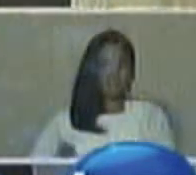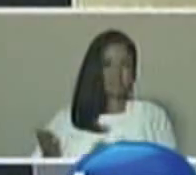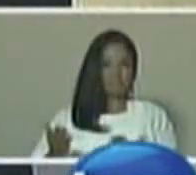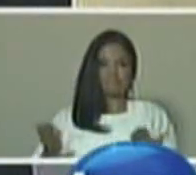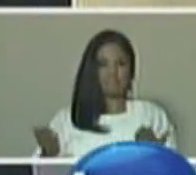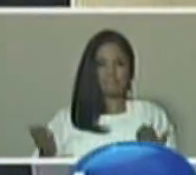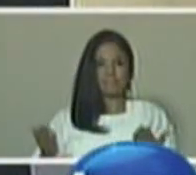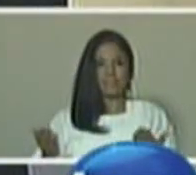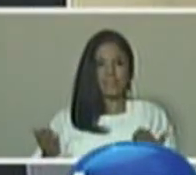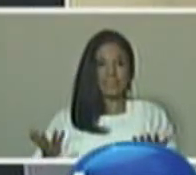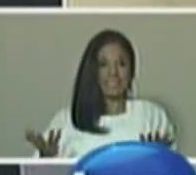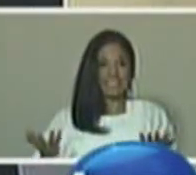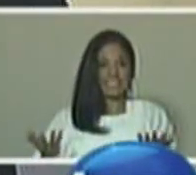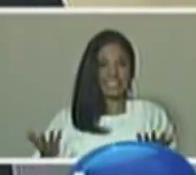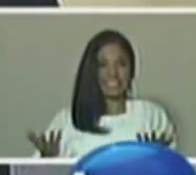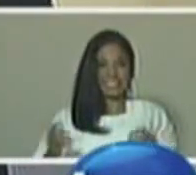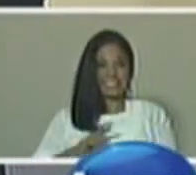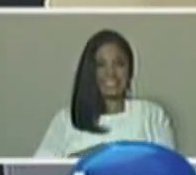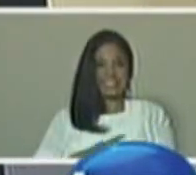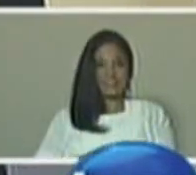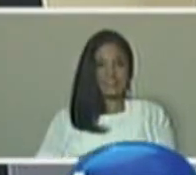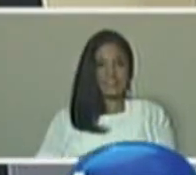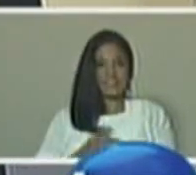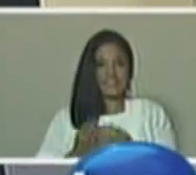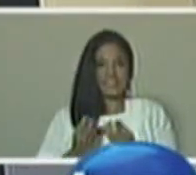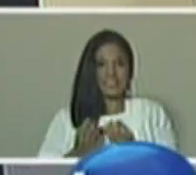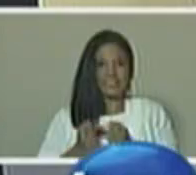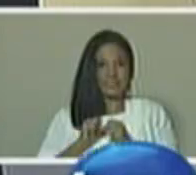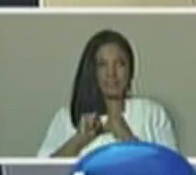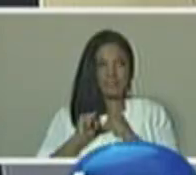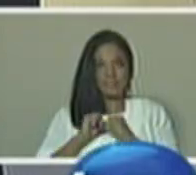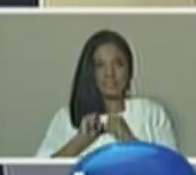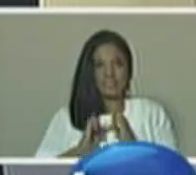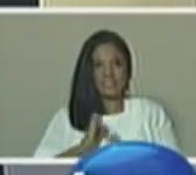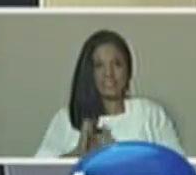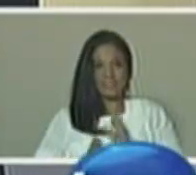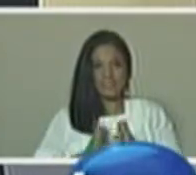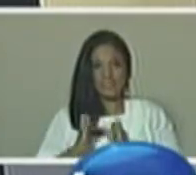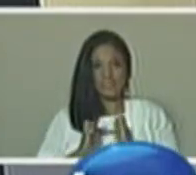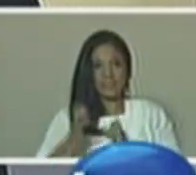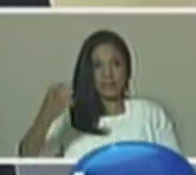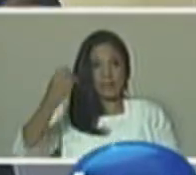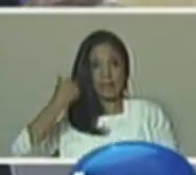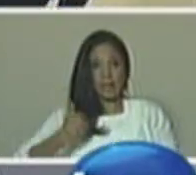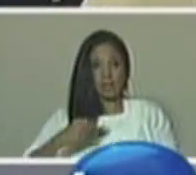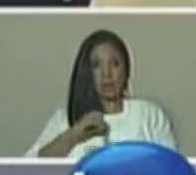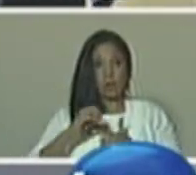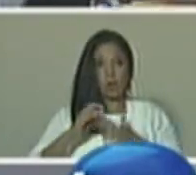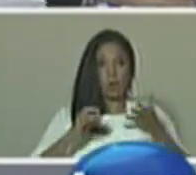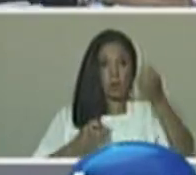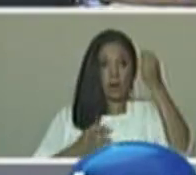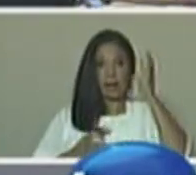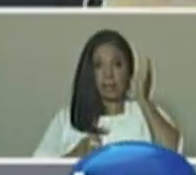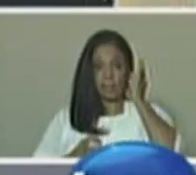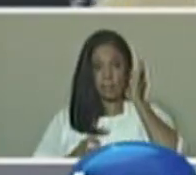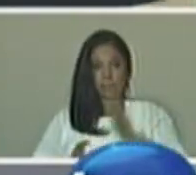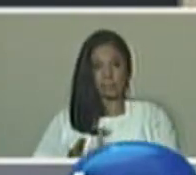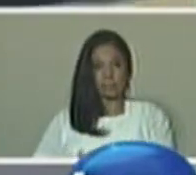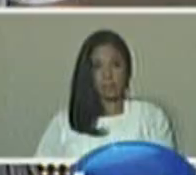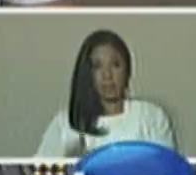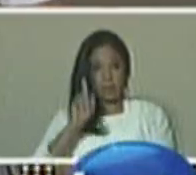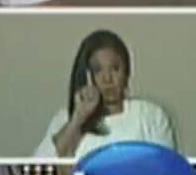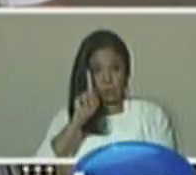momento, señoras y señores. Les recordamos que el ganador o ganadora, que de hecho va a ser